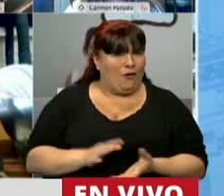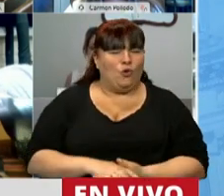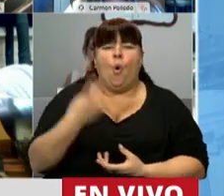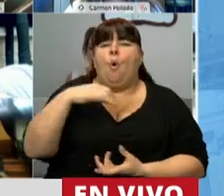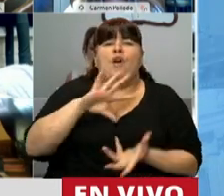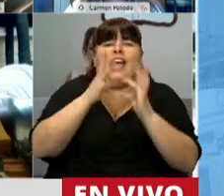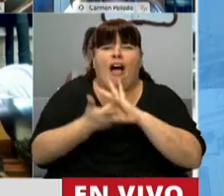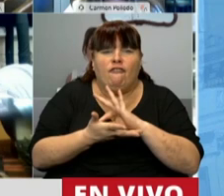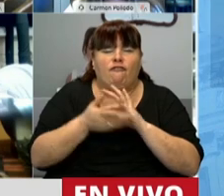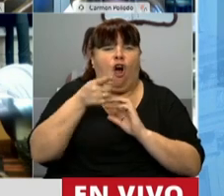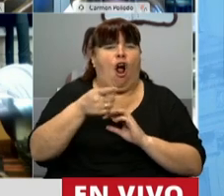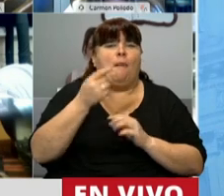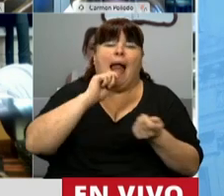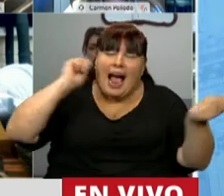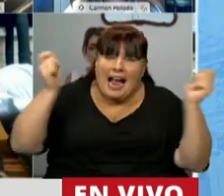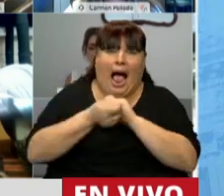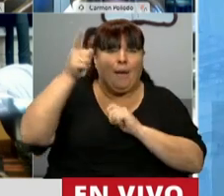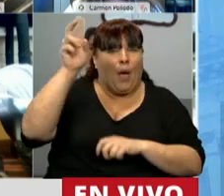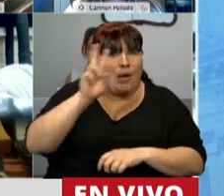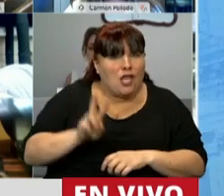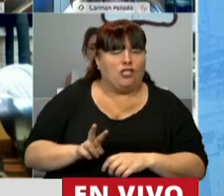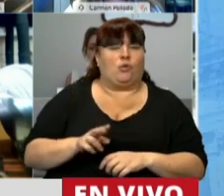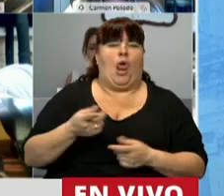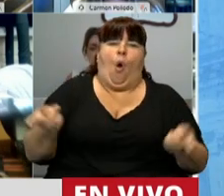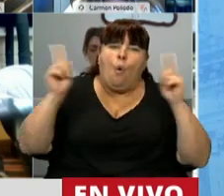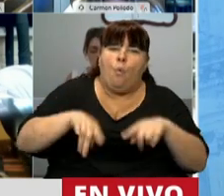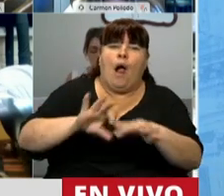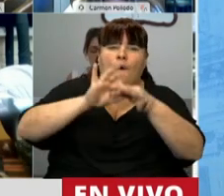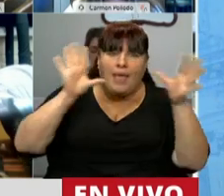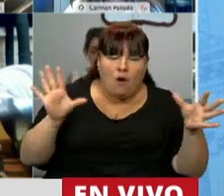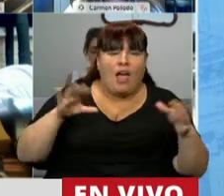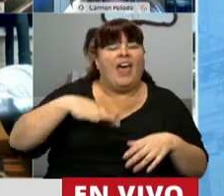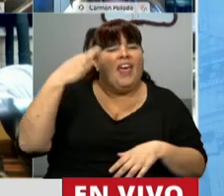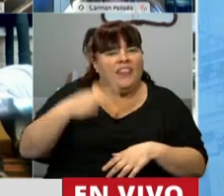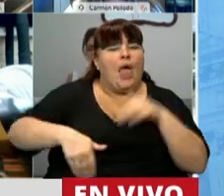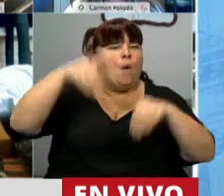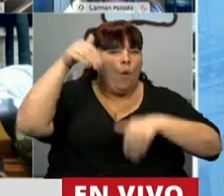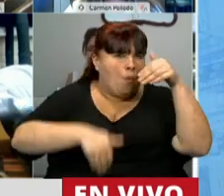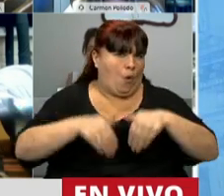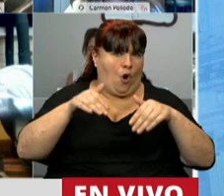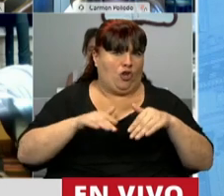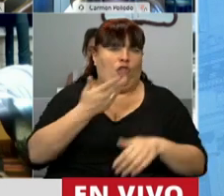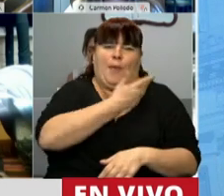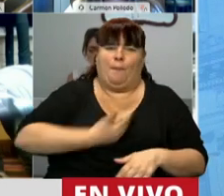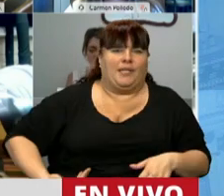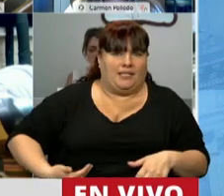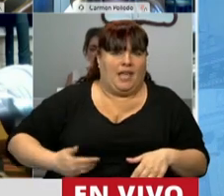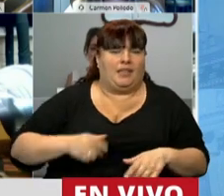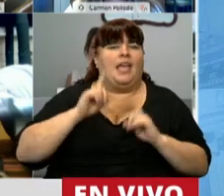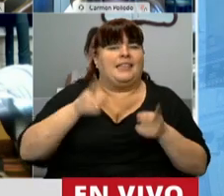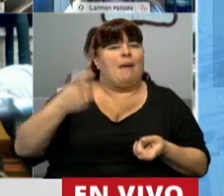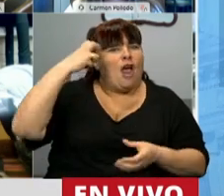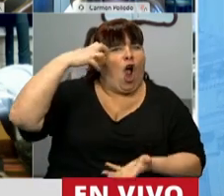única manera de lograr un cambio en Venezuela, que vuelva la democracia, es con elecciones presidenciales